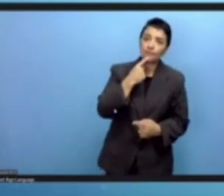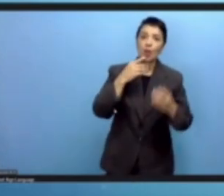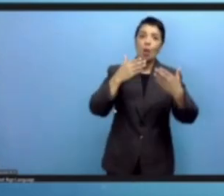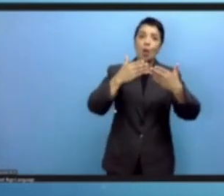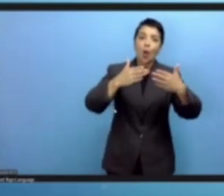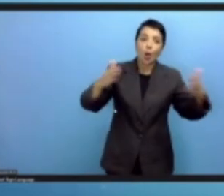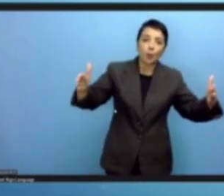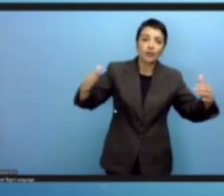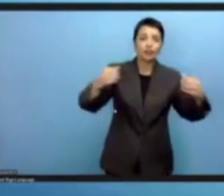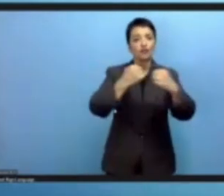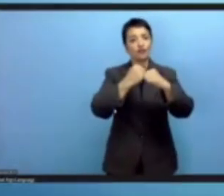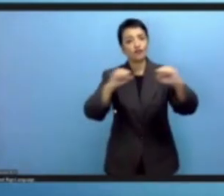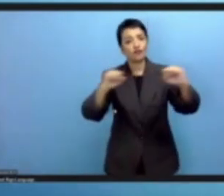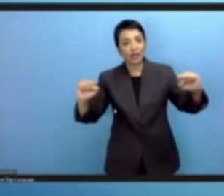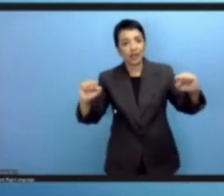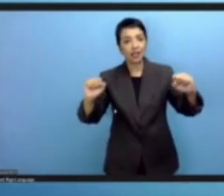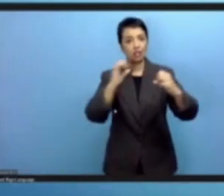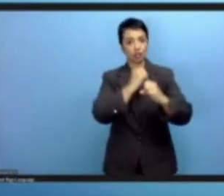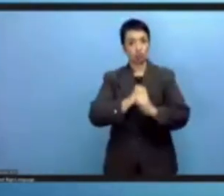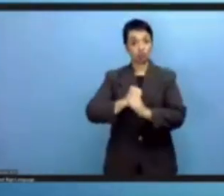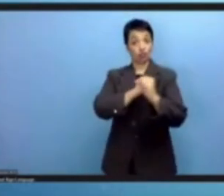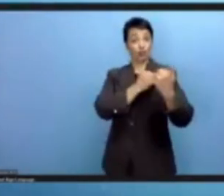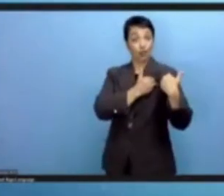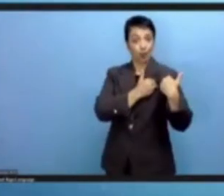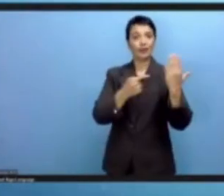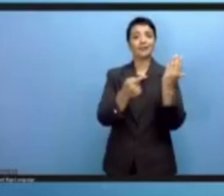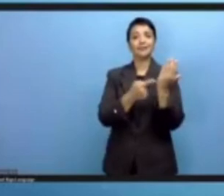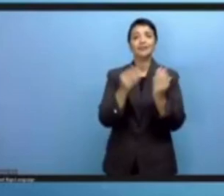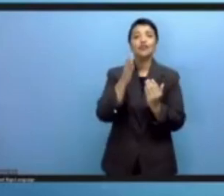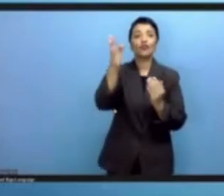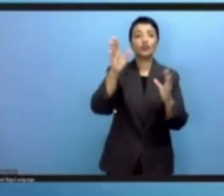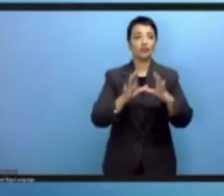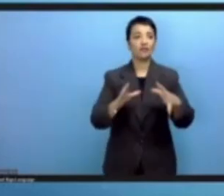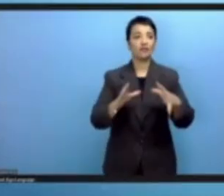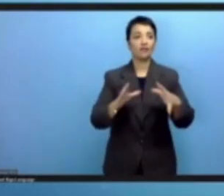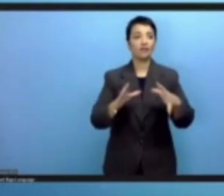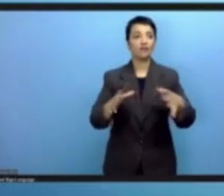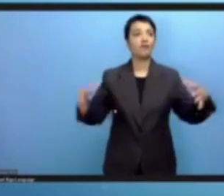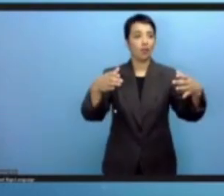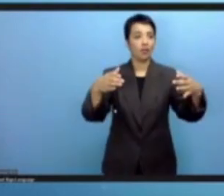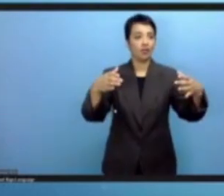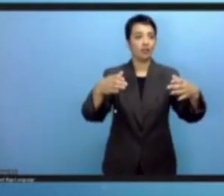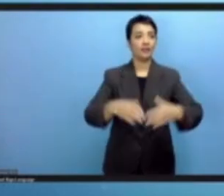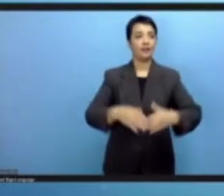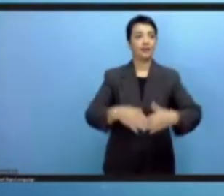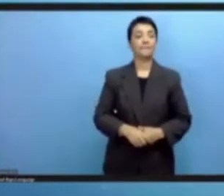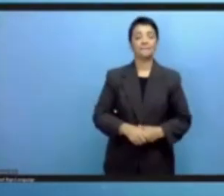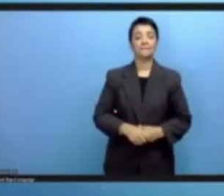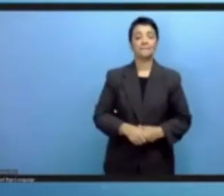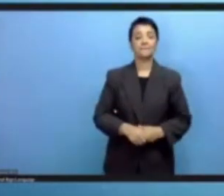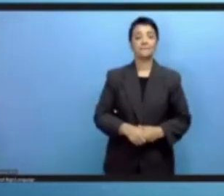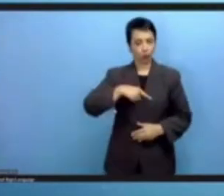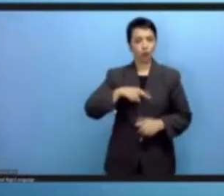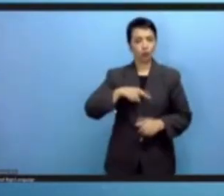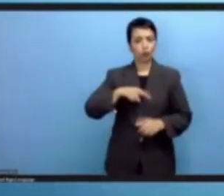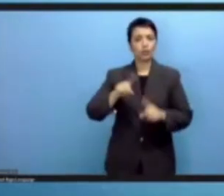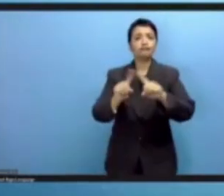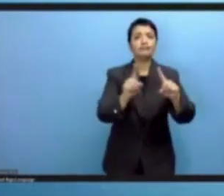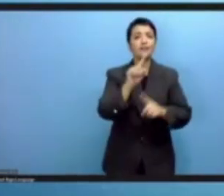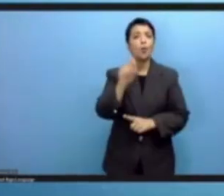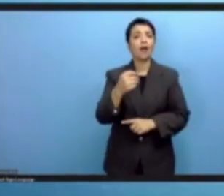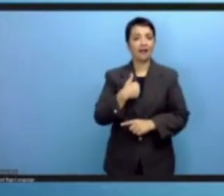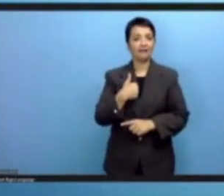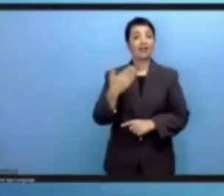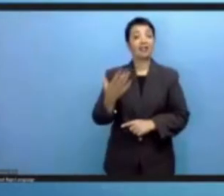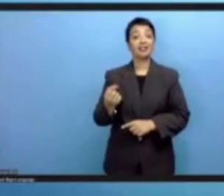sobre una internet abierta segura o un futuro digital abierto seguro inclusivo